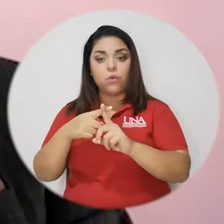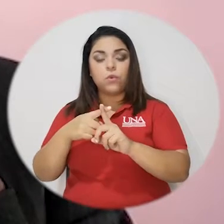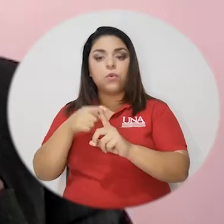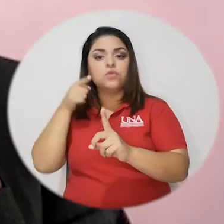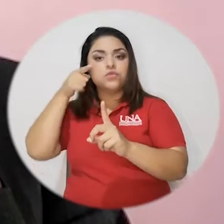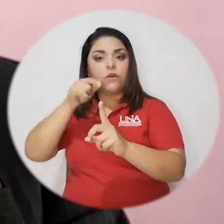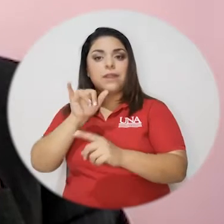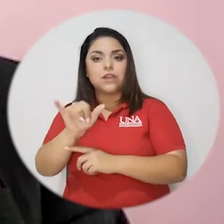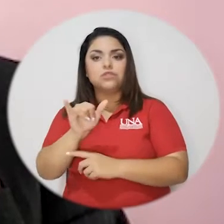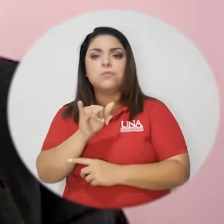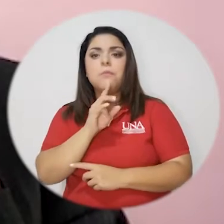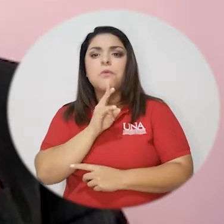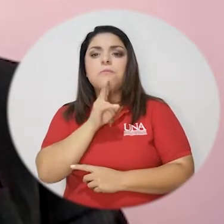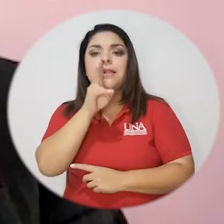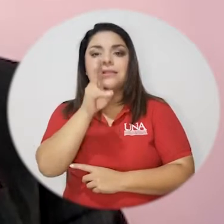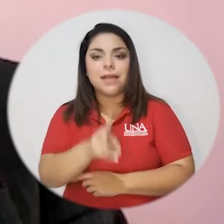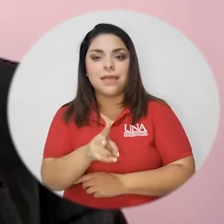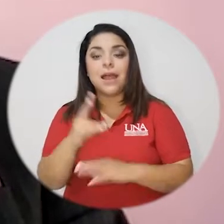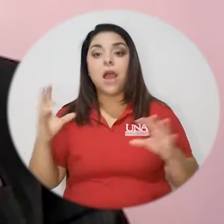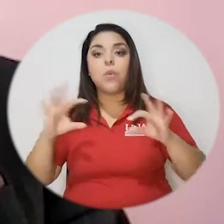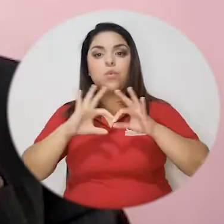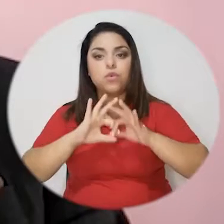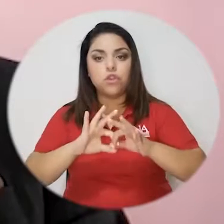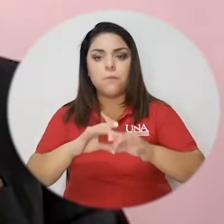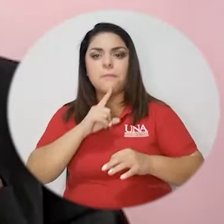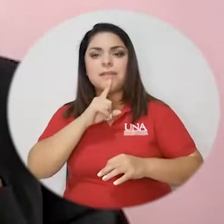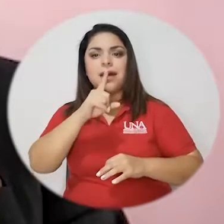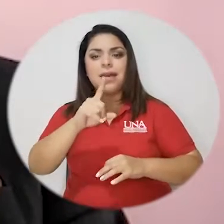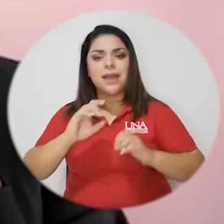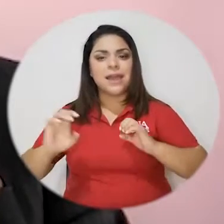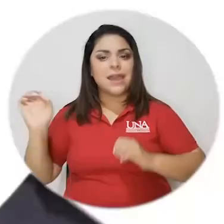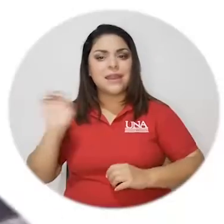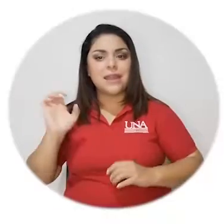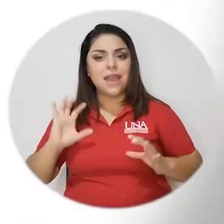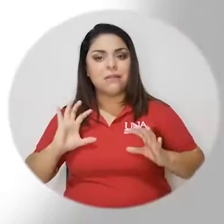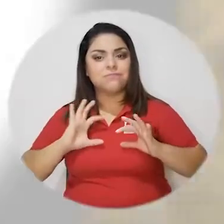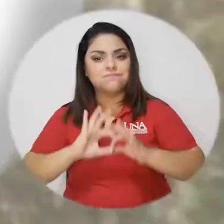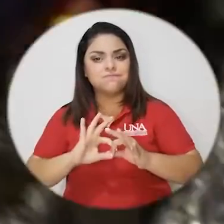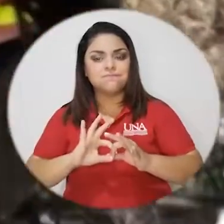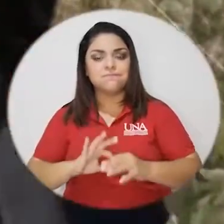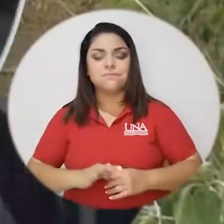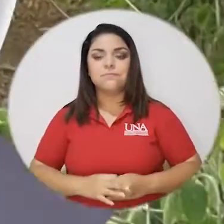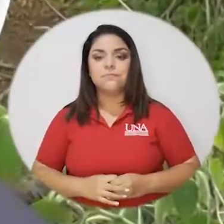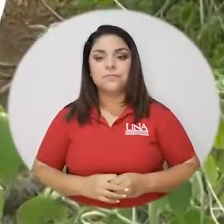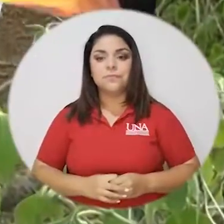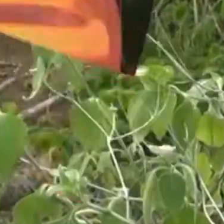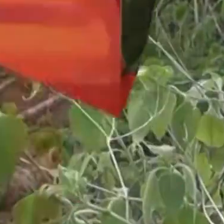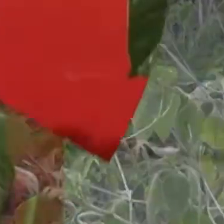una verdadera unión, una verdadera sinergia que se dio.